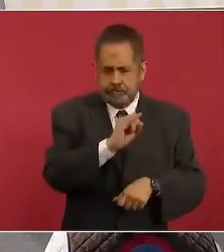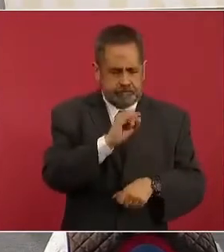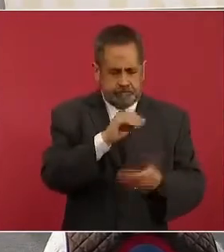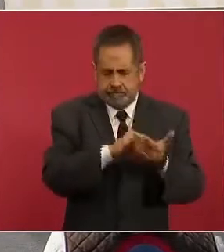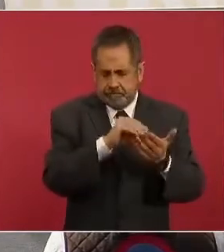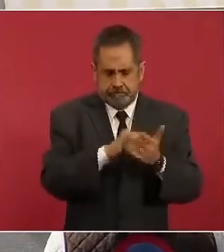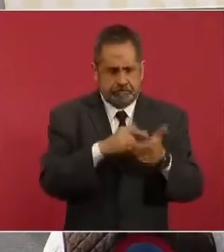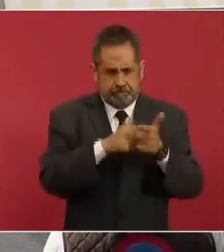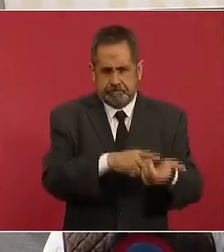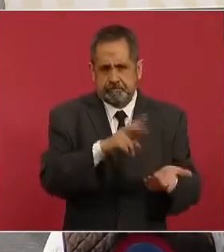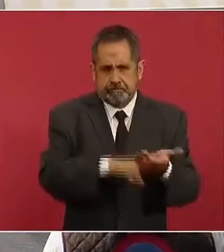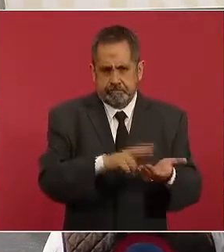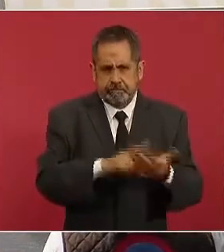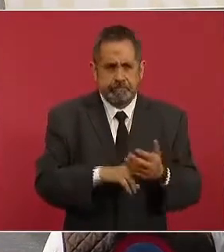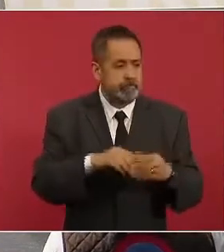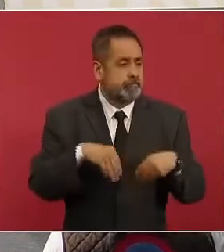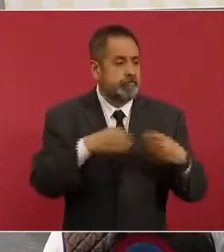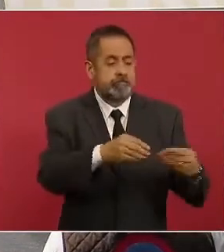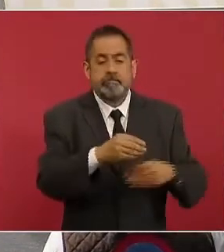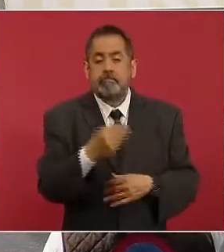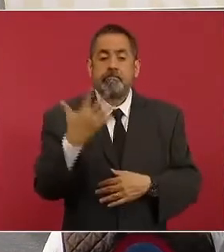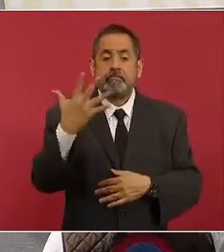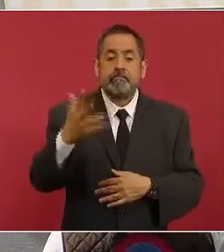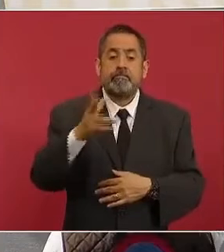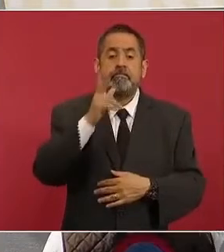que se entregaron a 5 petroleras